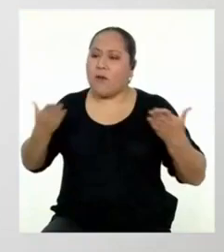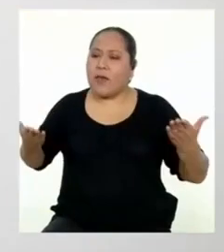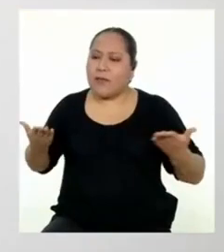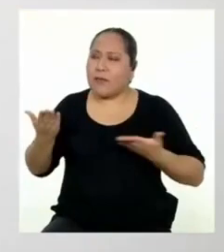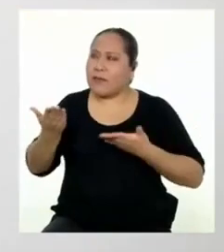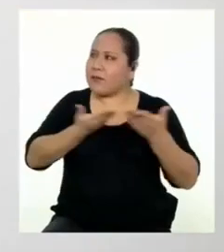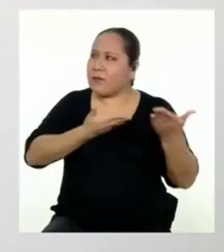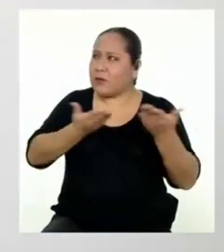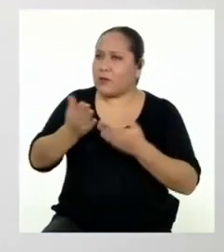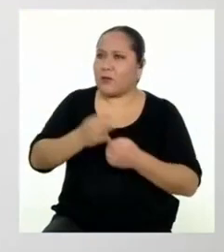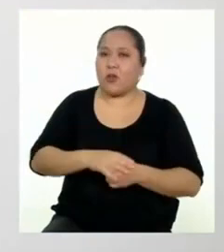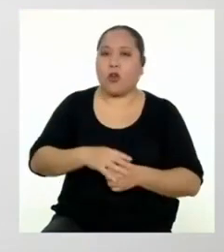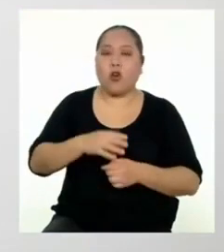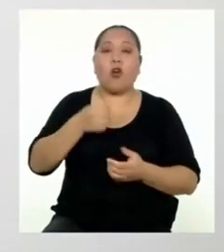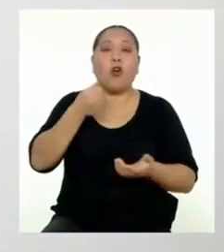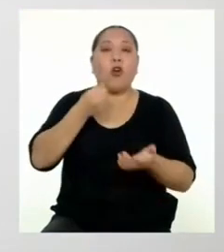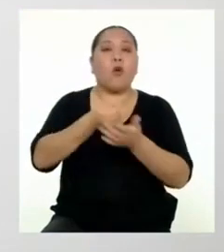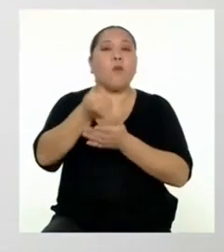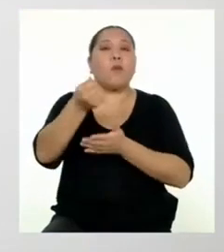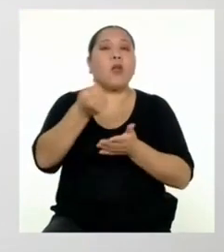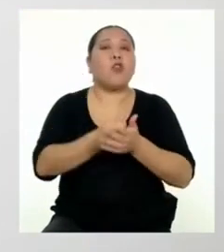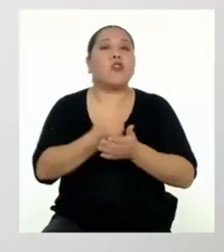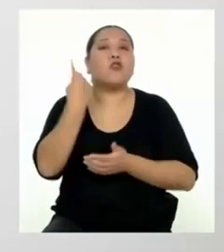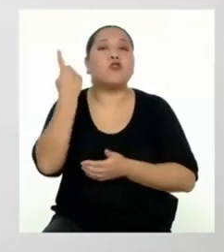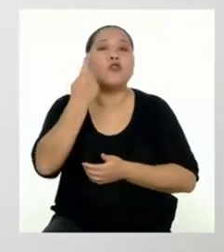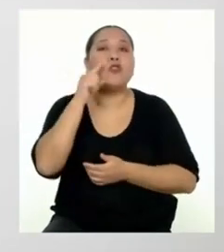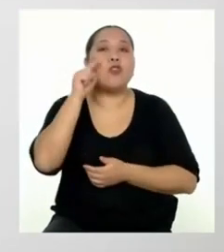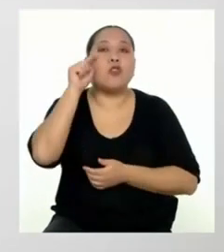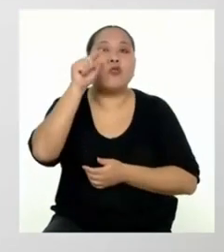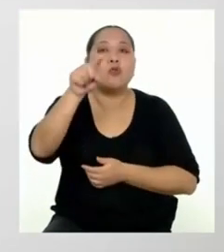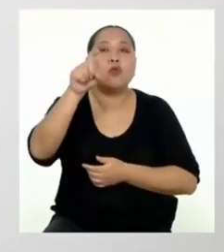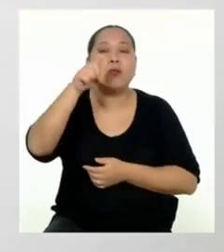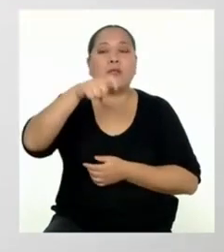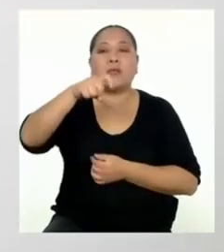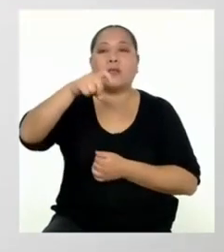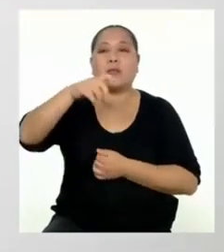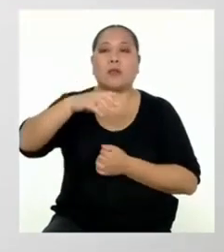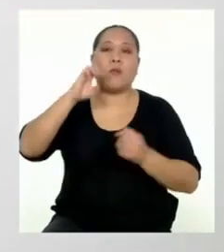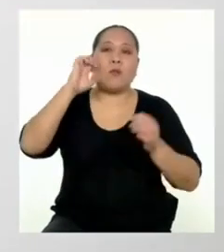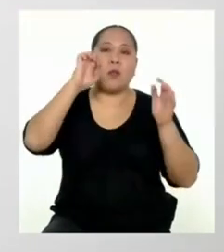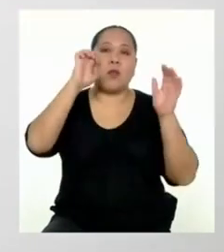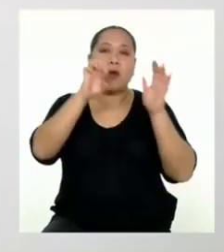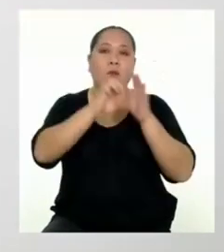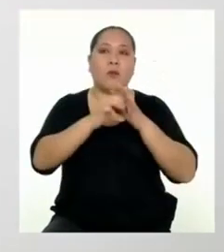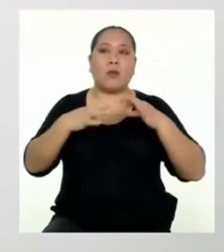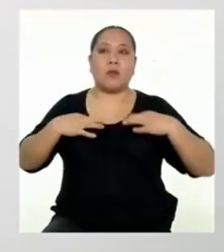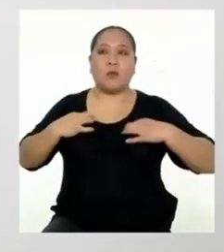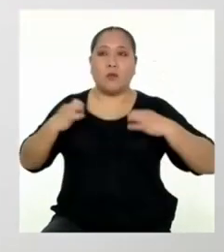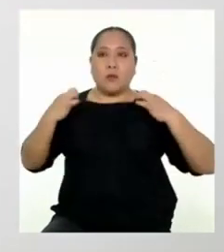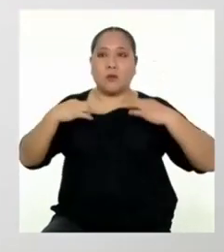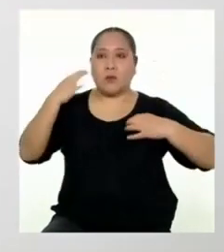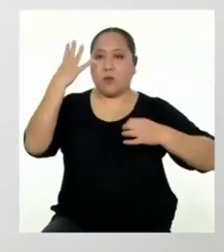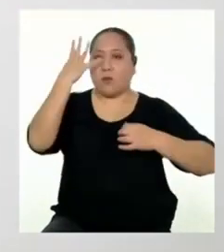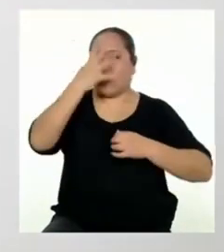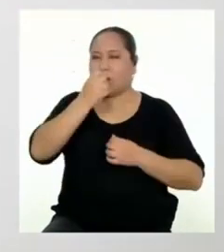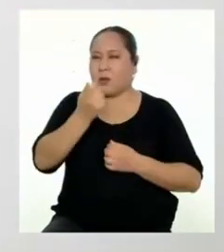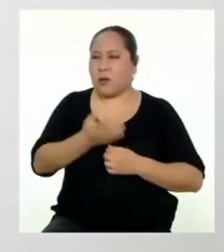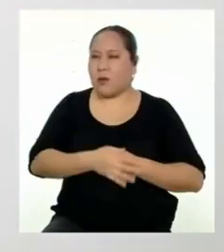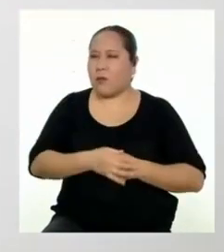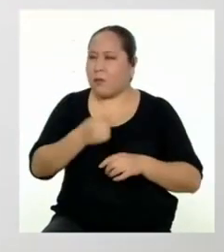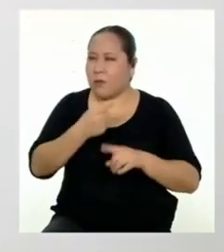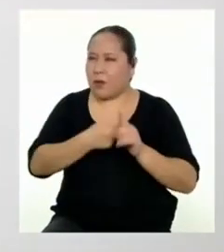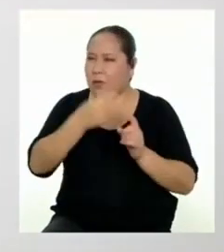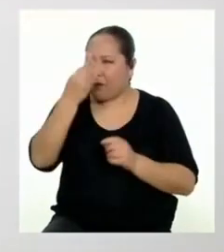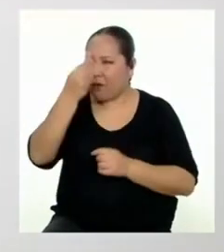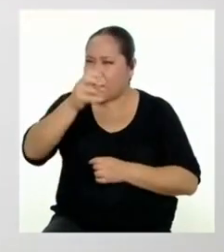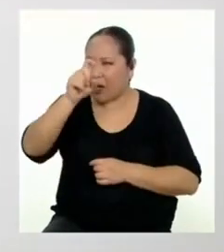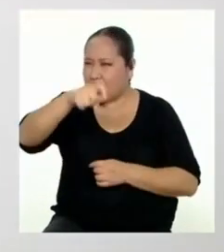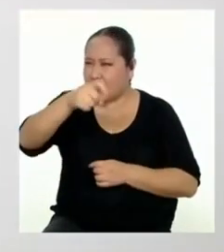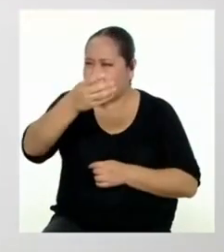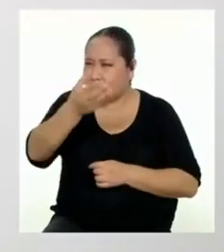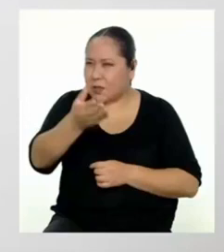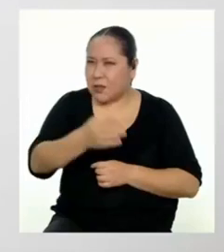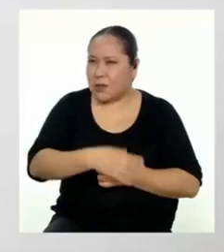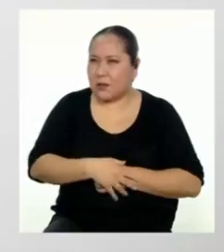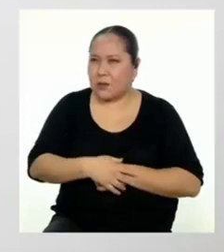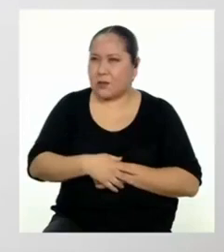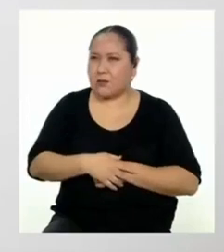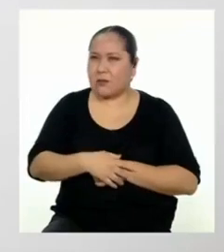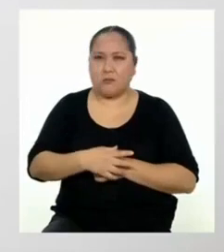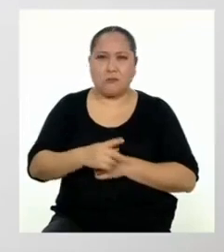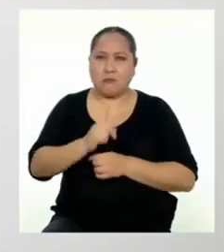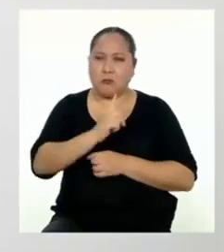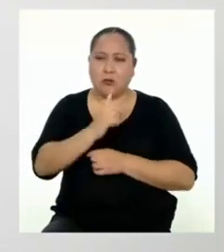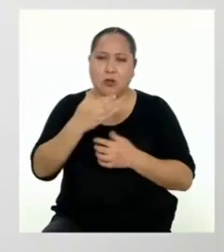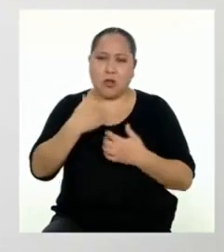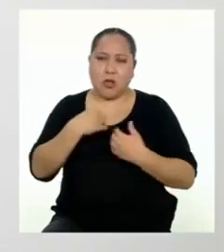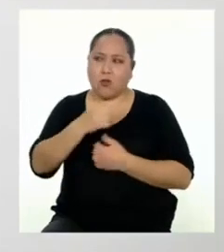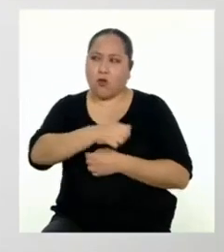servicios? Comprando únicamente lo que necesitamos. Por ejemplo, esa polera está muy bonita, pero ¿fue realmente necesaria? ¿No tenías